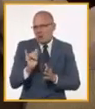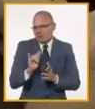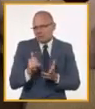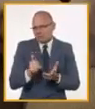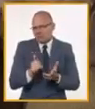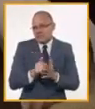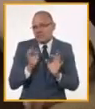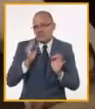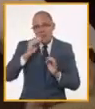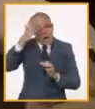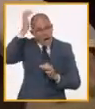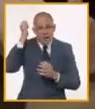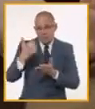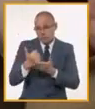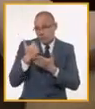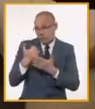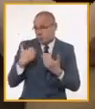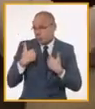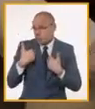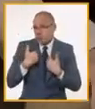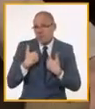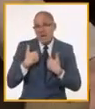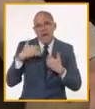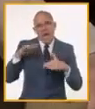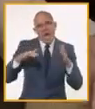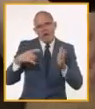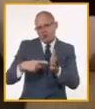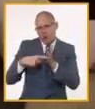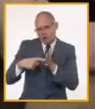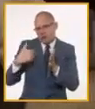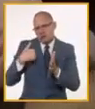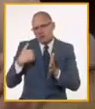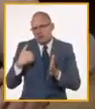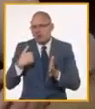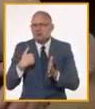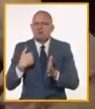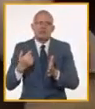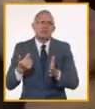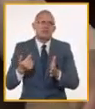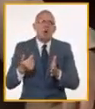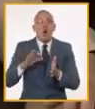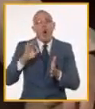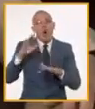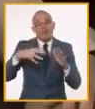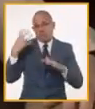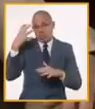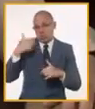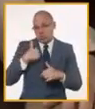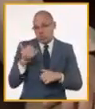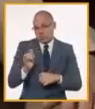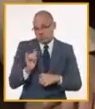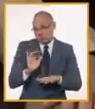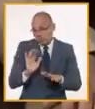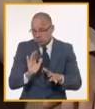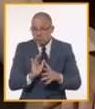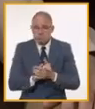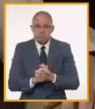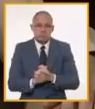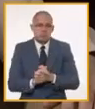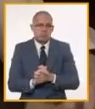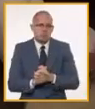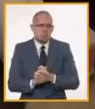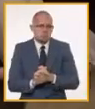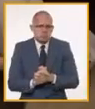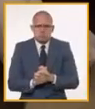me ha ayudado, me ha dicho cosas que debo hacer o que no debo de hacer. También